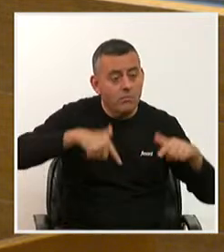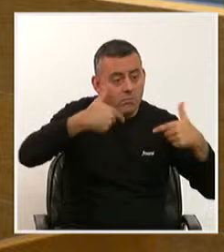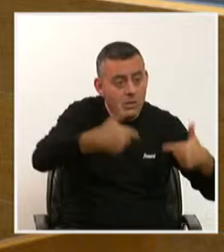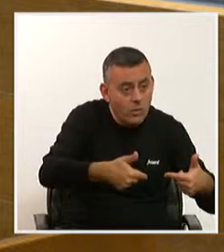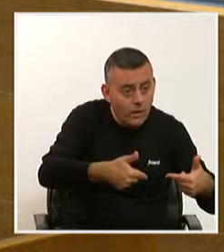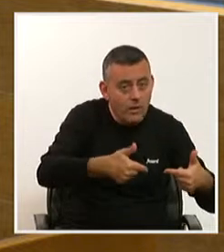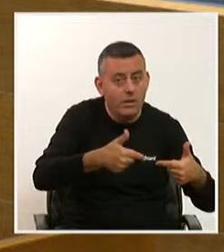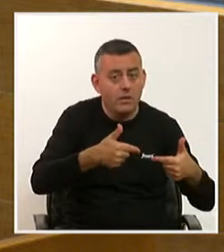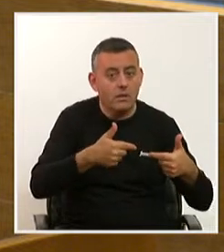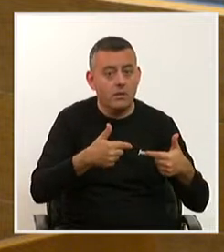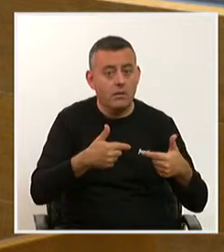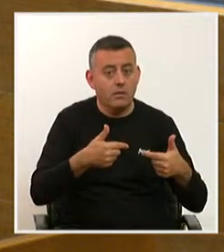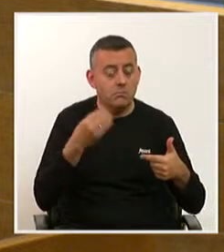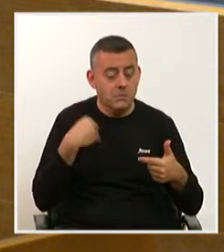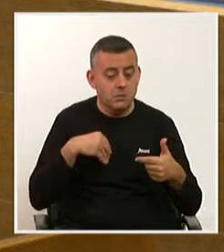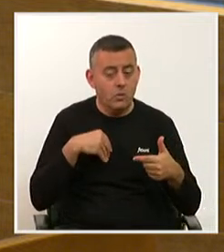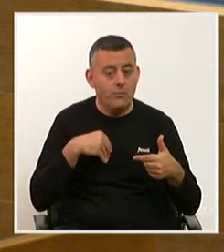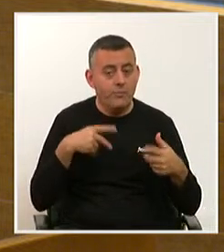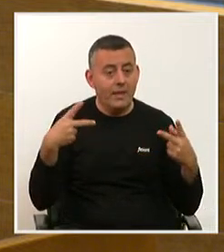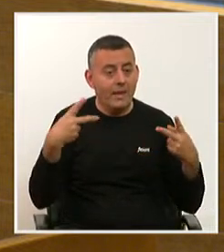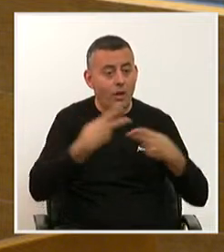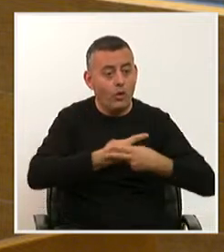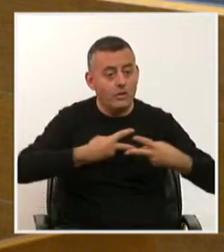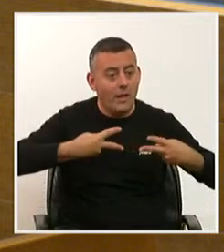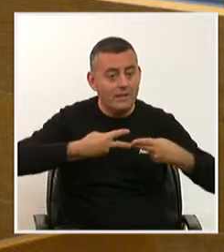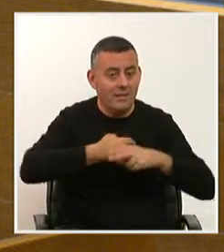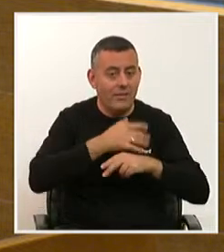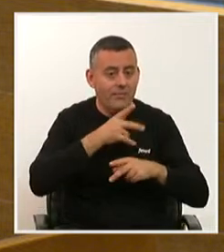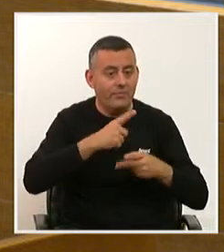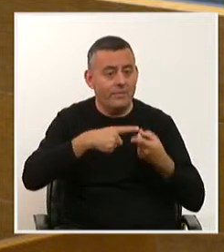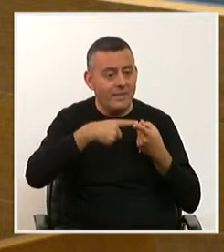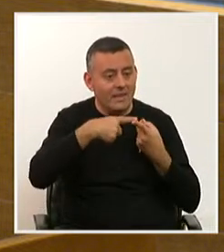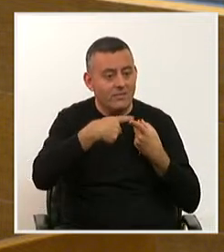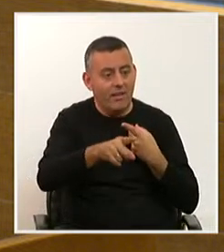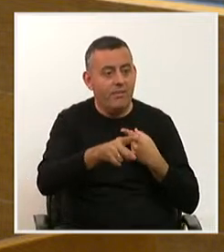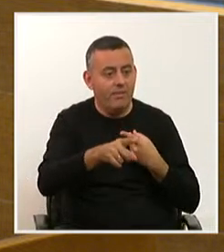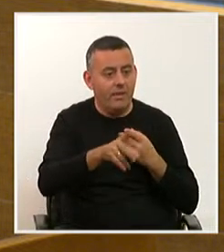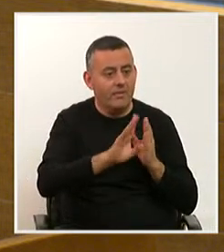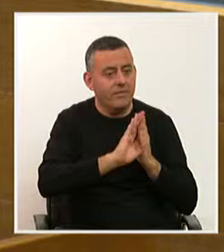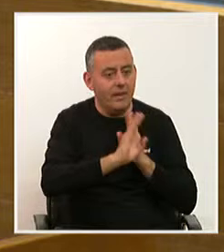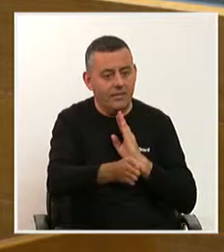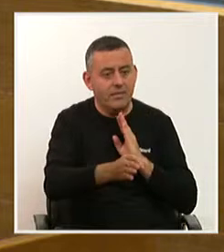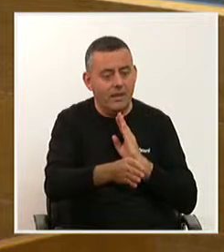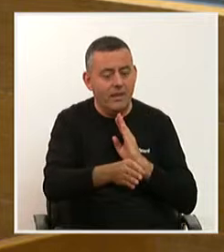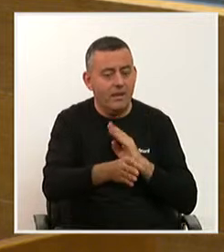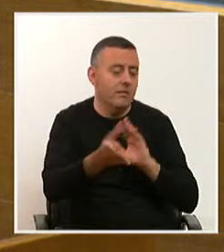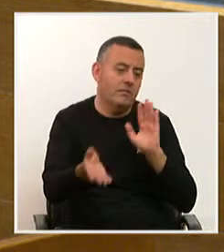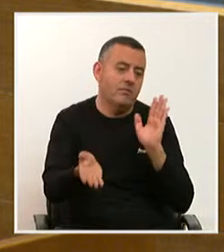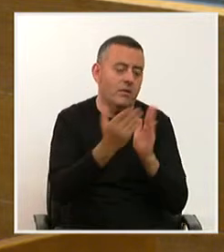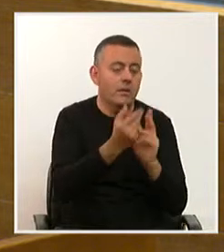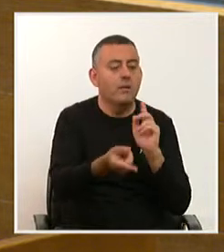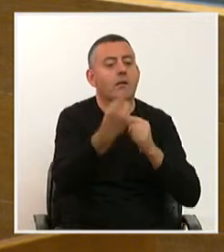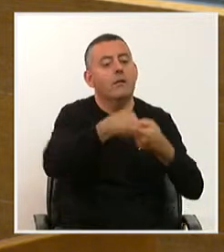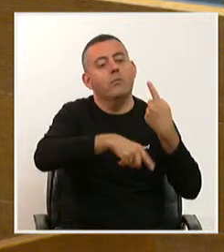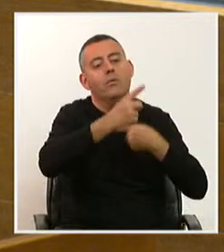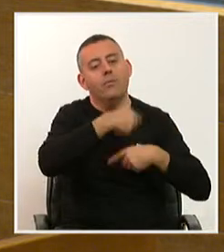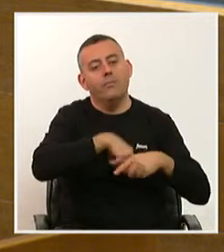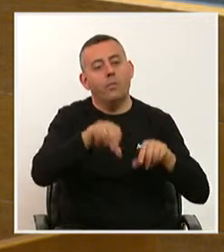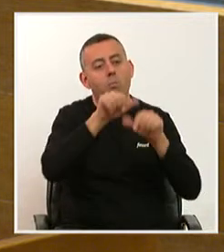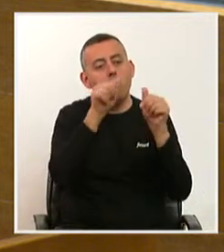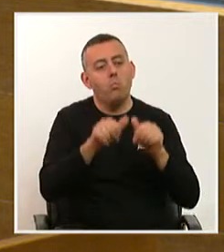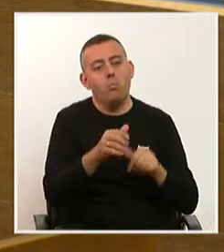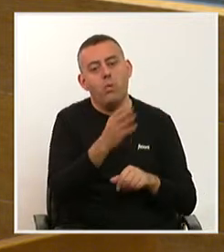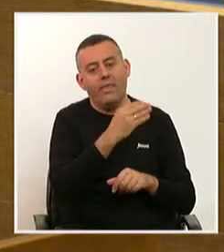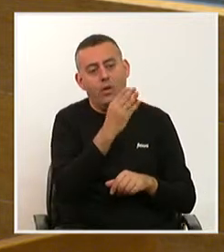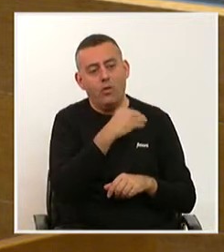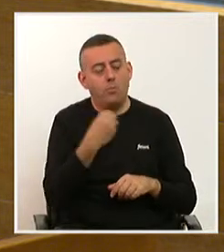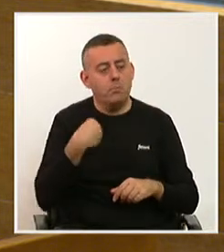eh recortes de transferencias directas Para volver otra vez al modelo anterior que todos conocemos especial en la Vega Baja con el caso